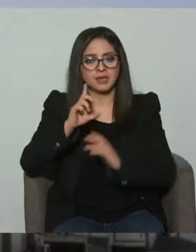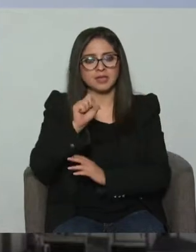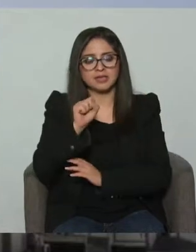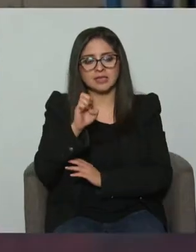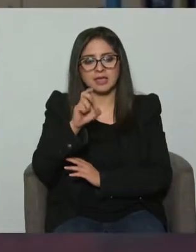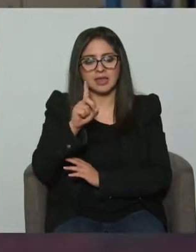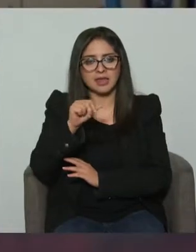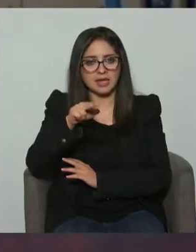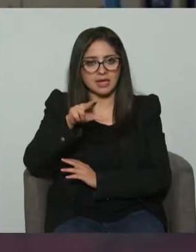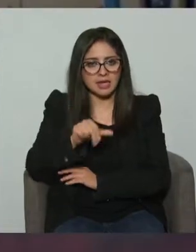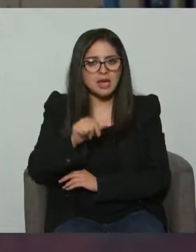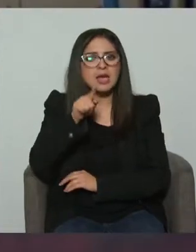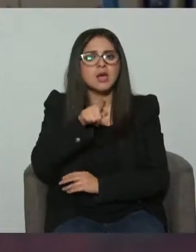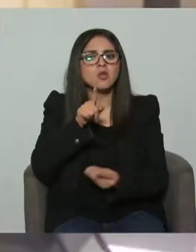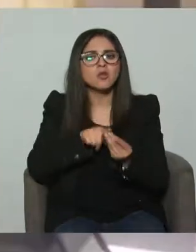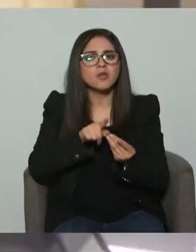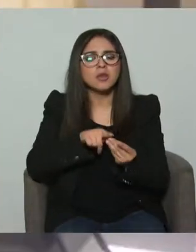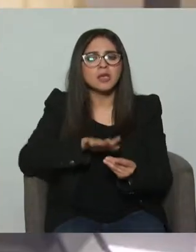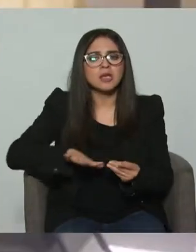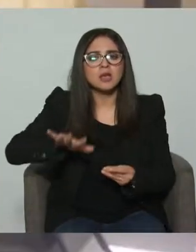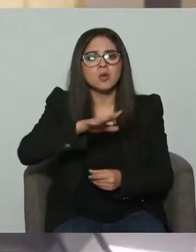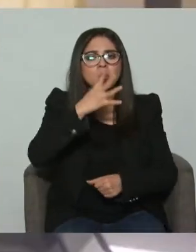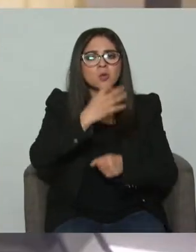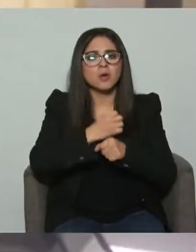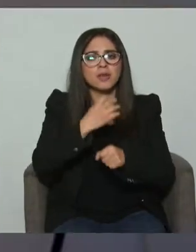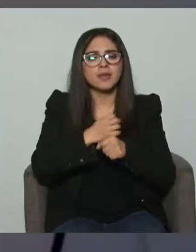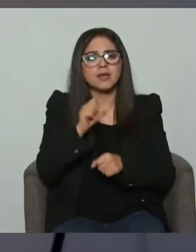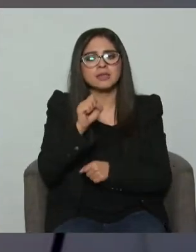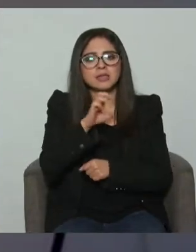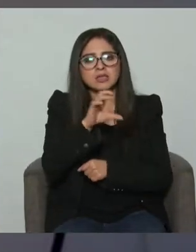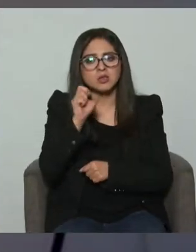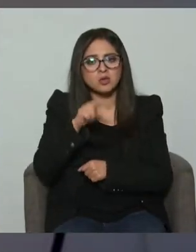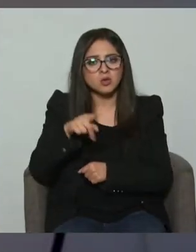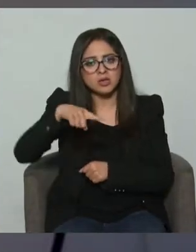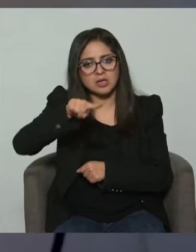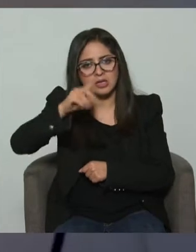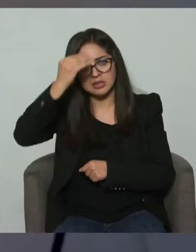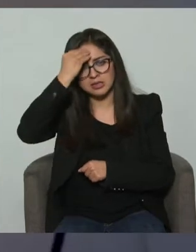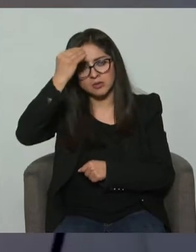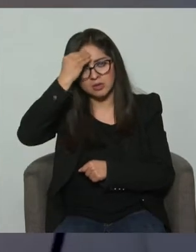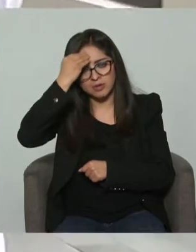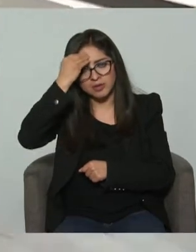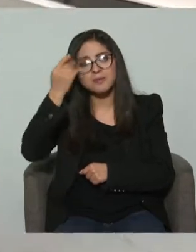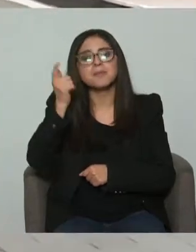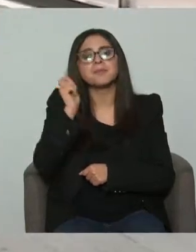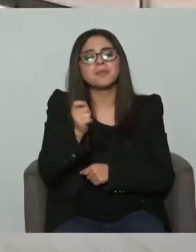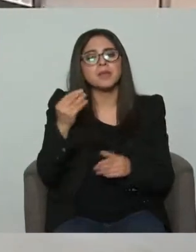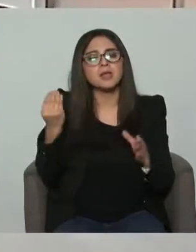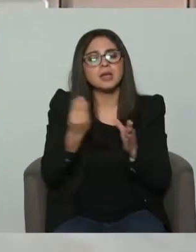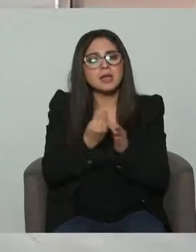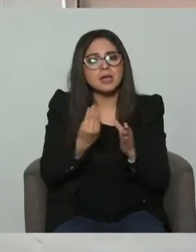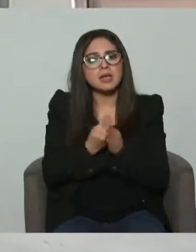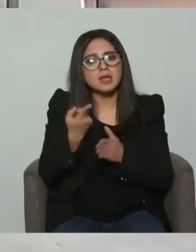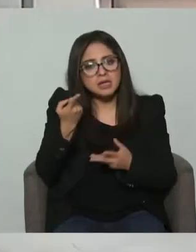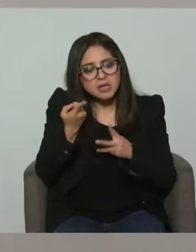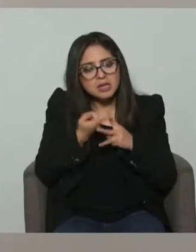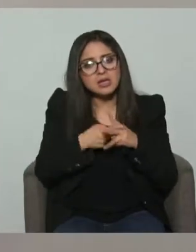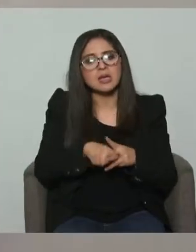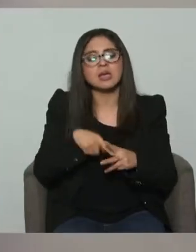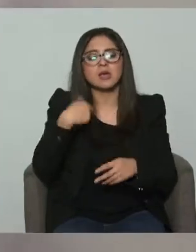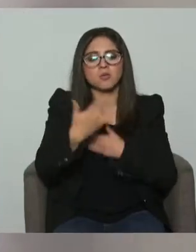Sedena, justo en la 4ª sección del Bosque de Chapultepec. Las clases van a arrancar en